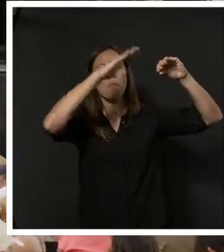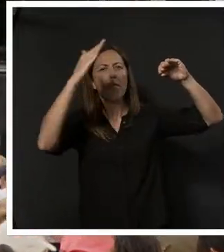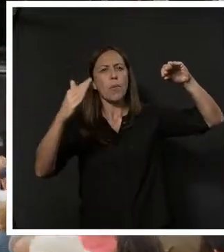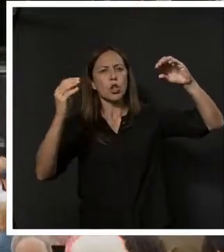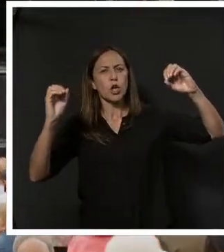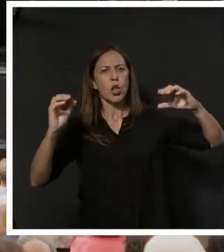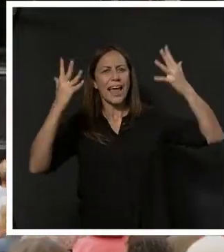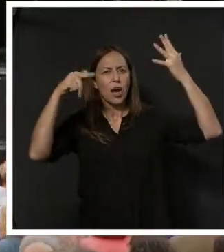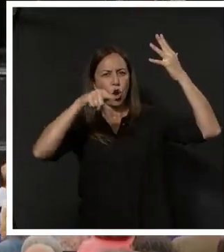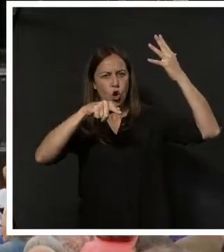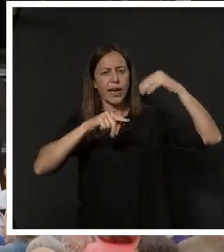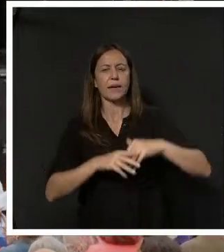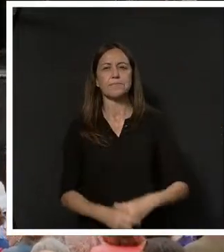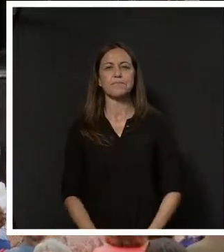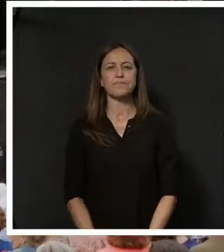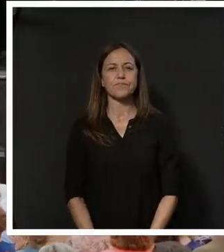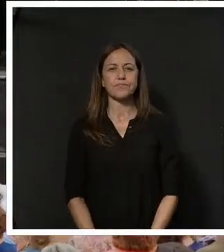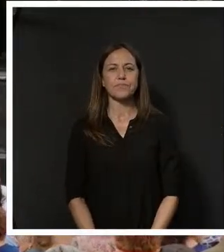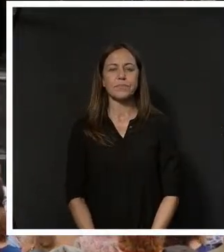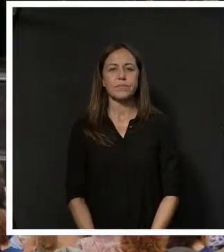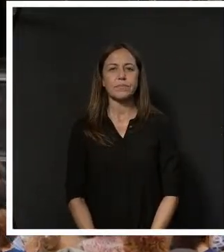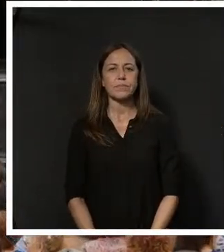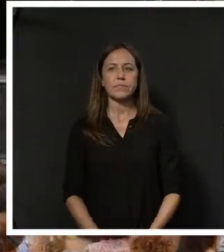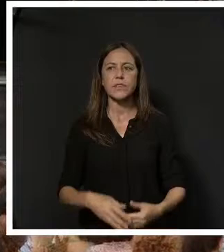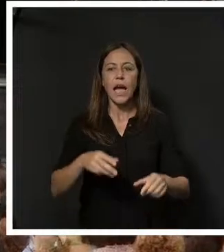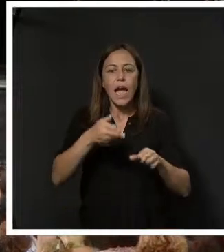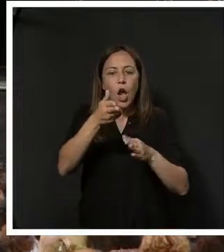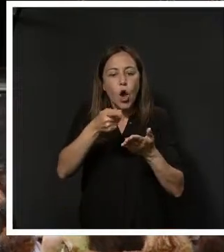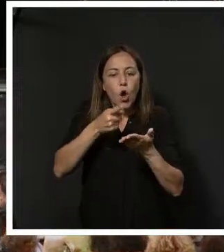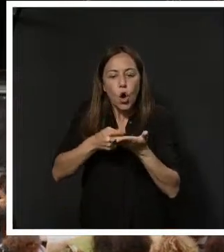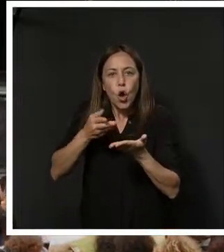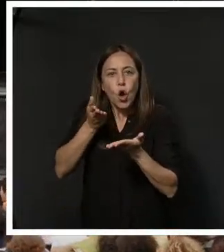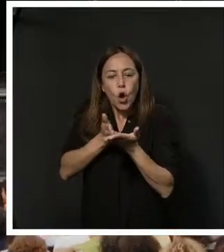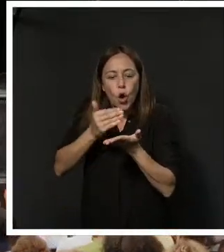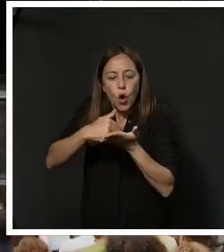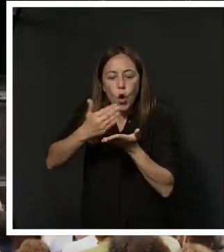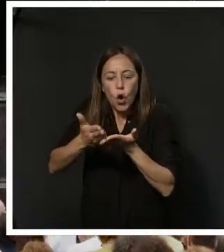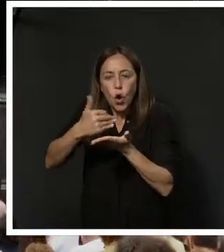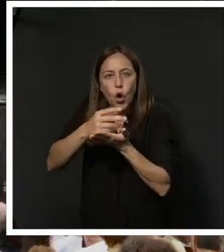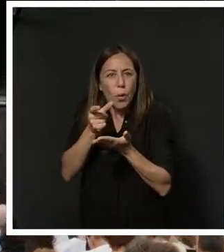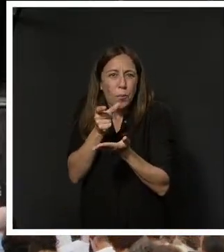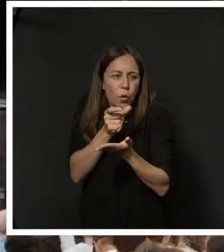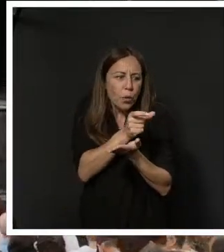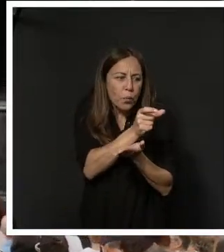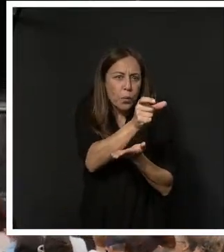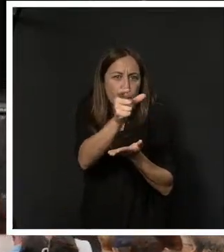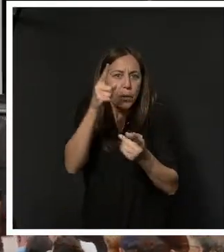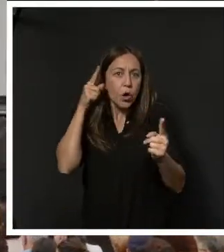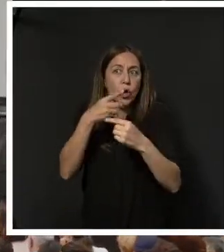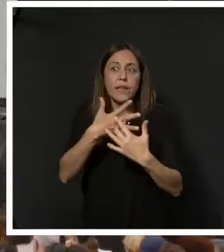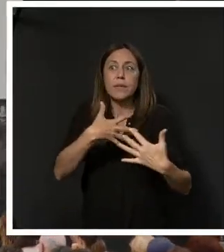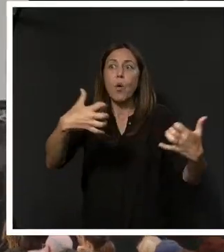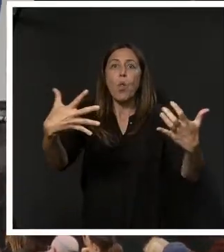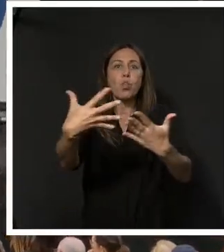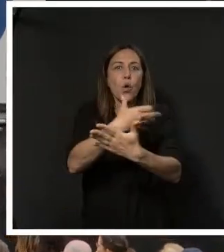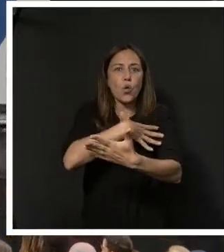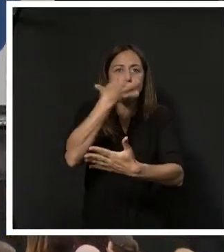que además es muchas culturas desarrollaron este sistema bueno para todo es difícil ahora